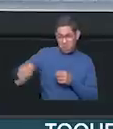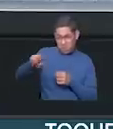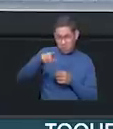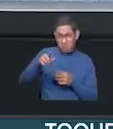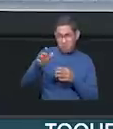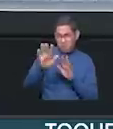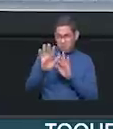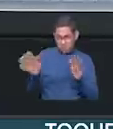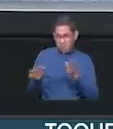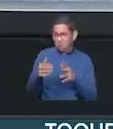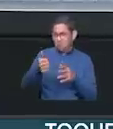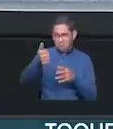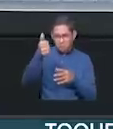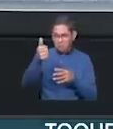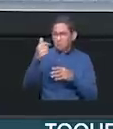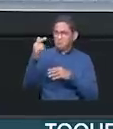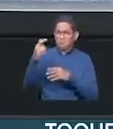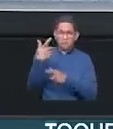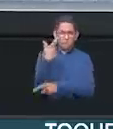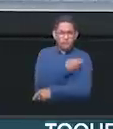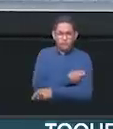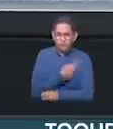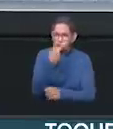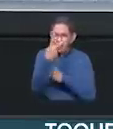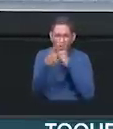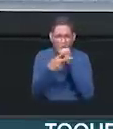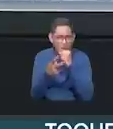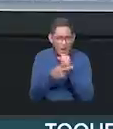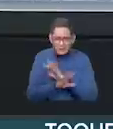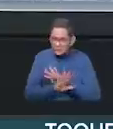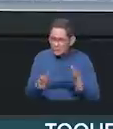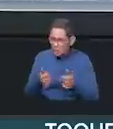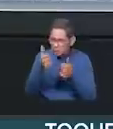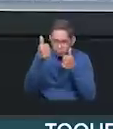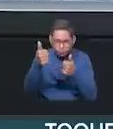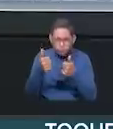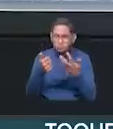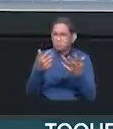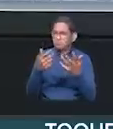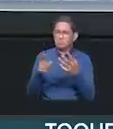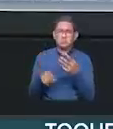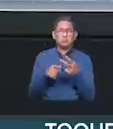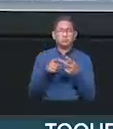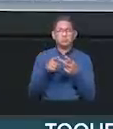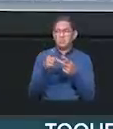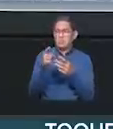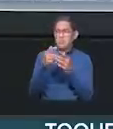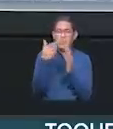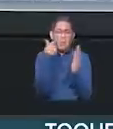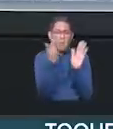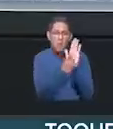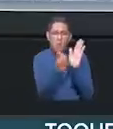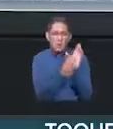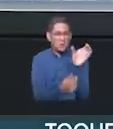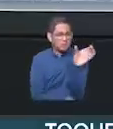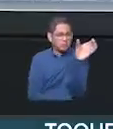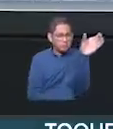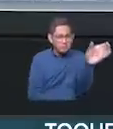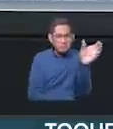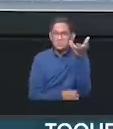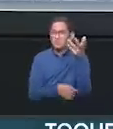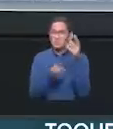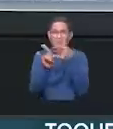o sea el esquema de vacunación completo con su documento físico